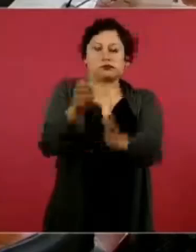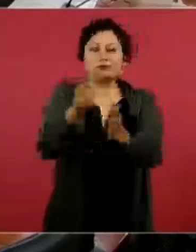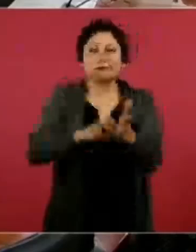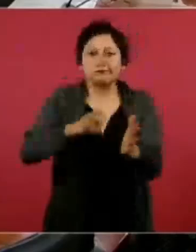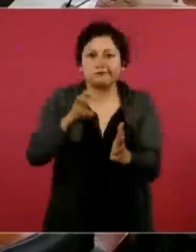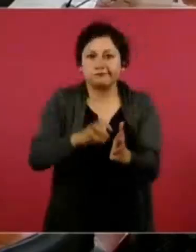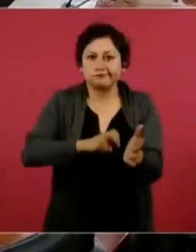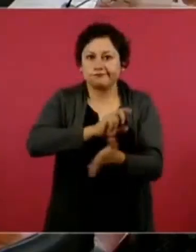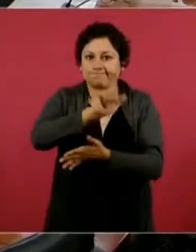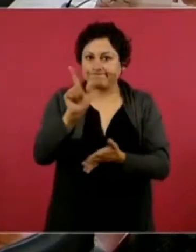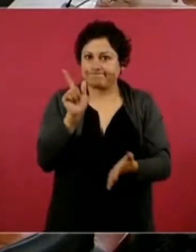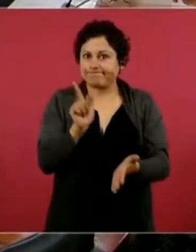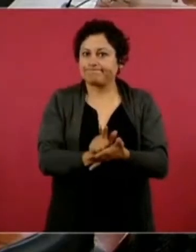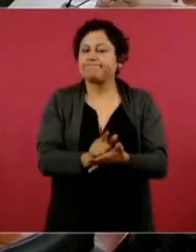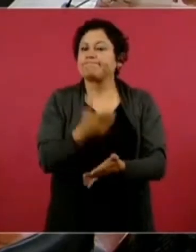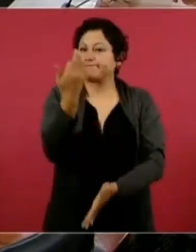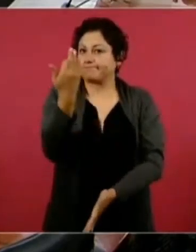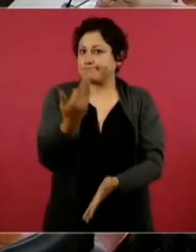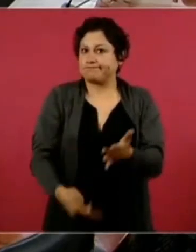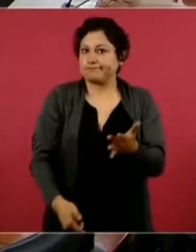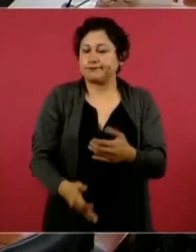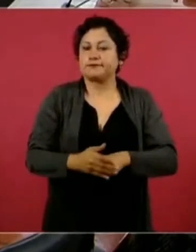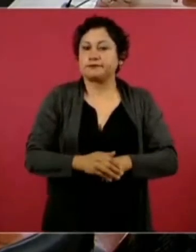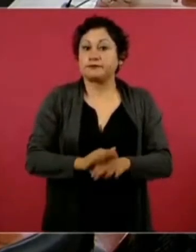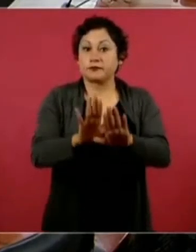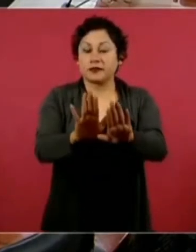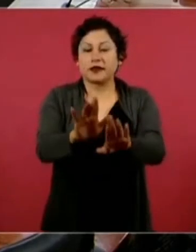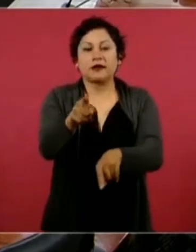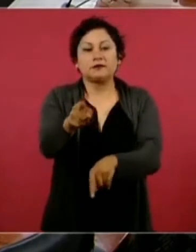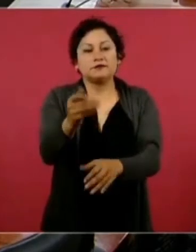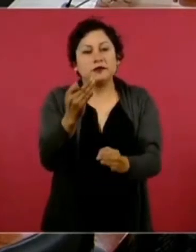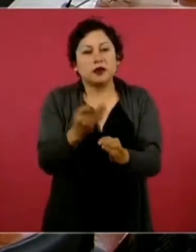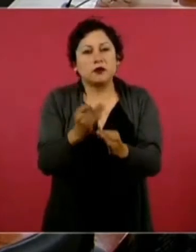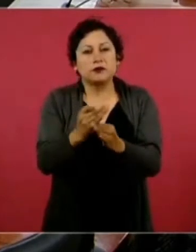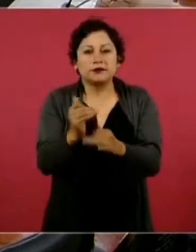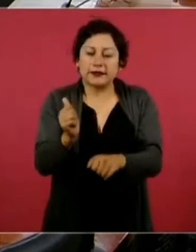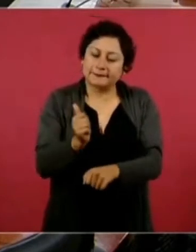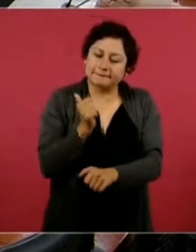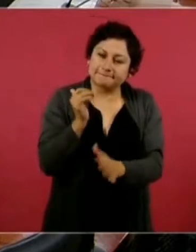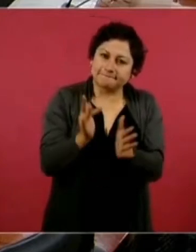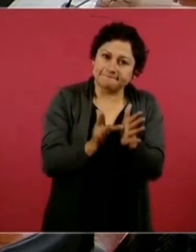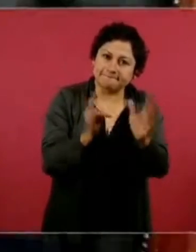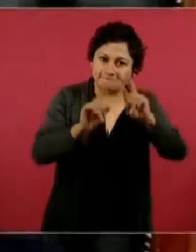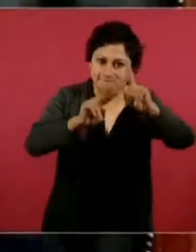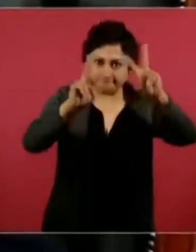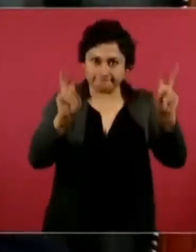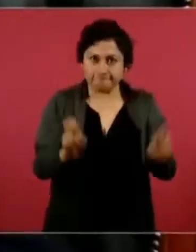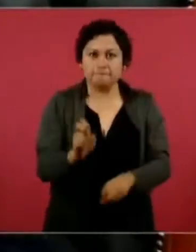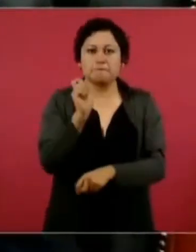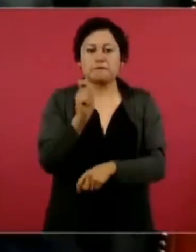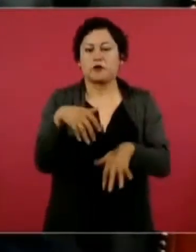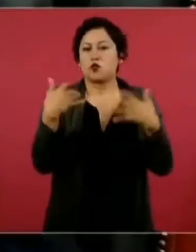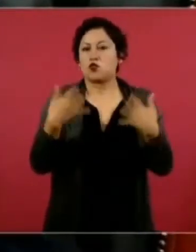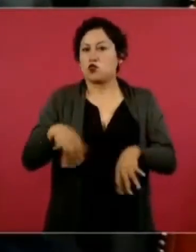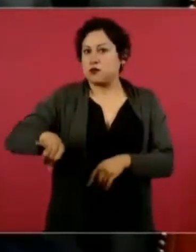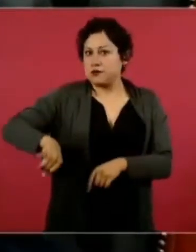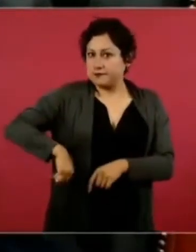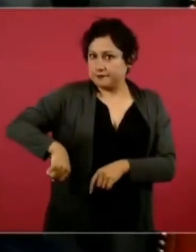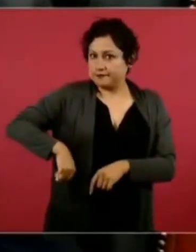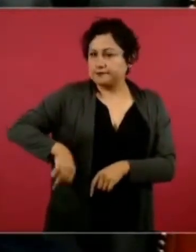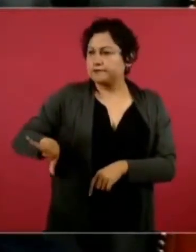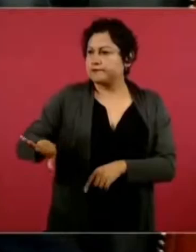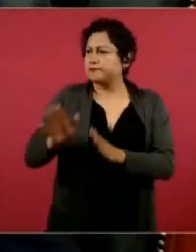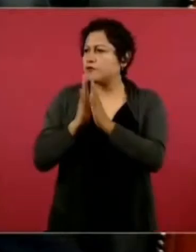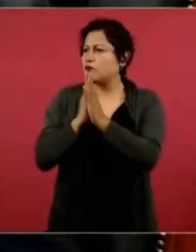este tema, y es muy interesante, me gustaría ver si los compañeros ponen la